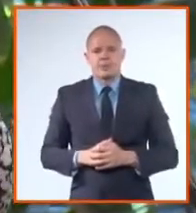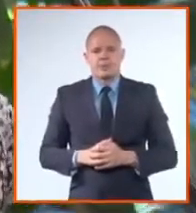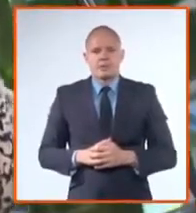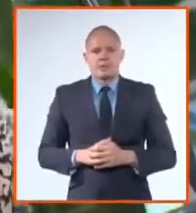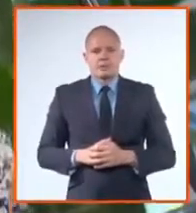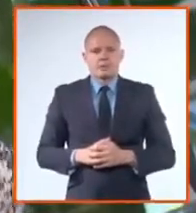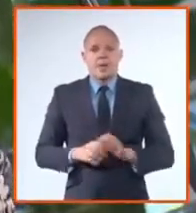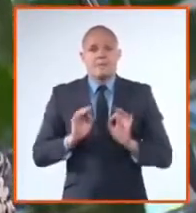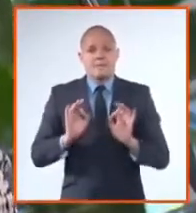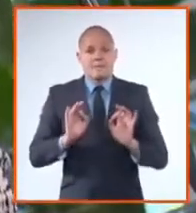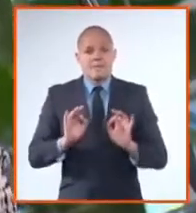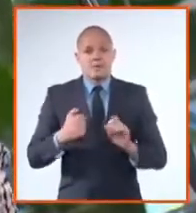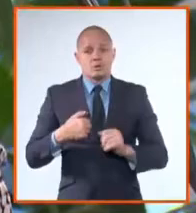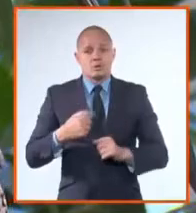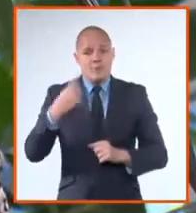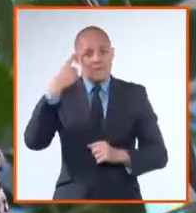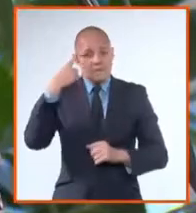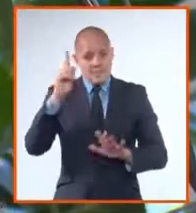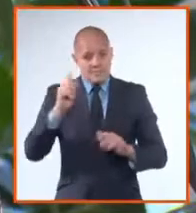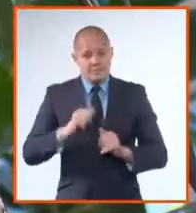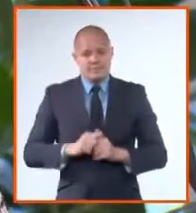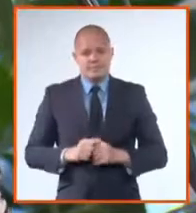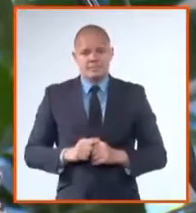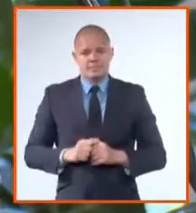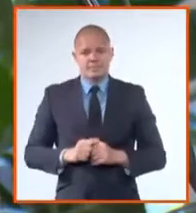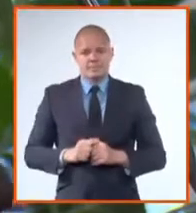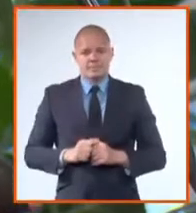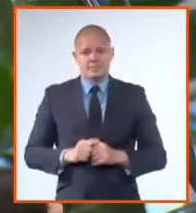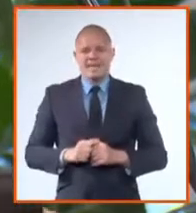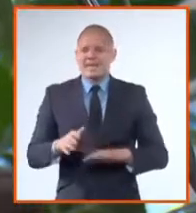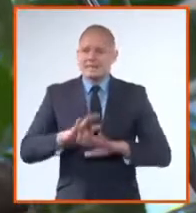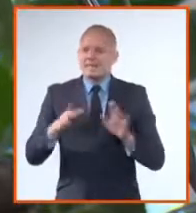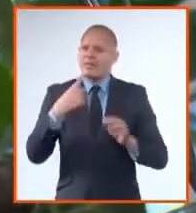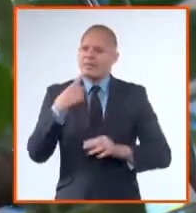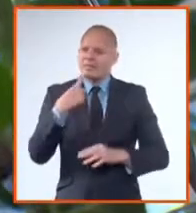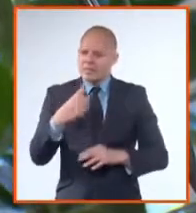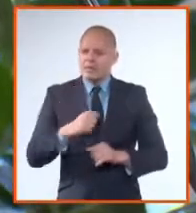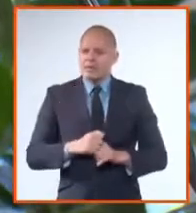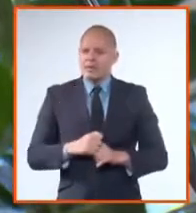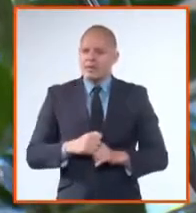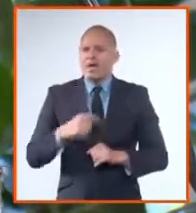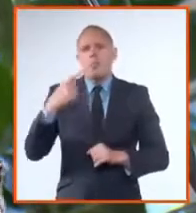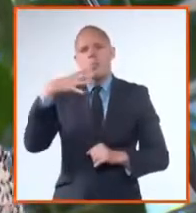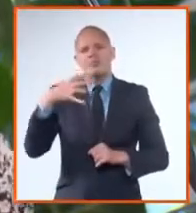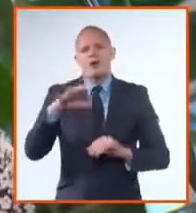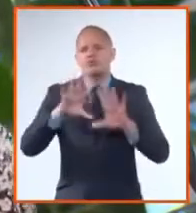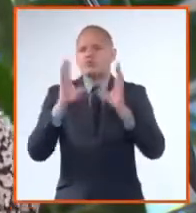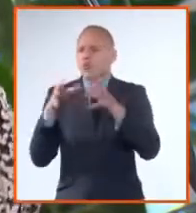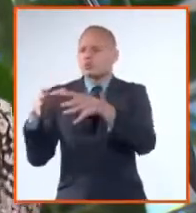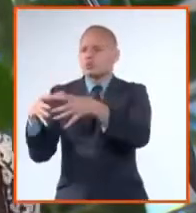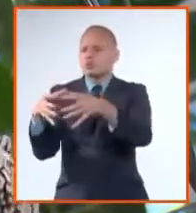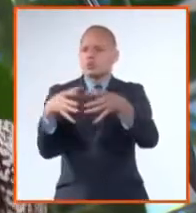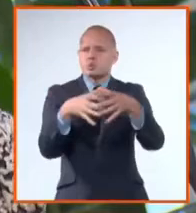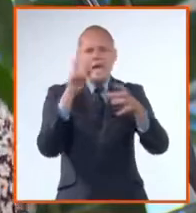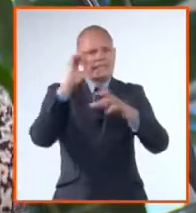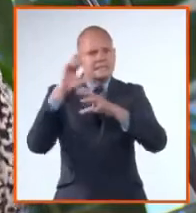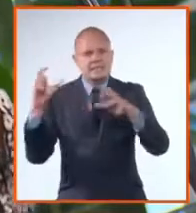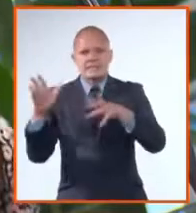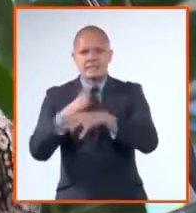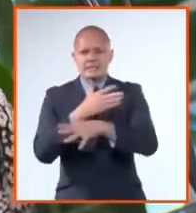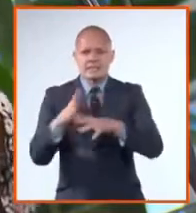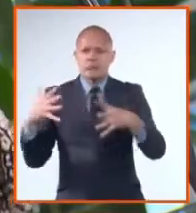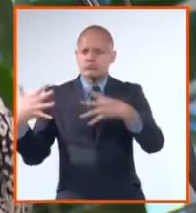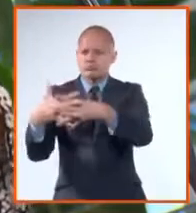tener, y yo pienso que ahí está el punto de la integración que está dentro de la agenda que se está tratando en el día de hoy, y es que todo